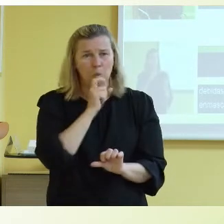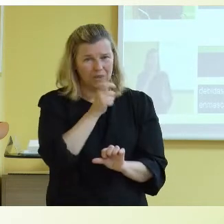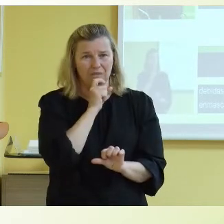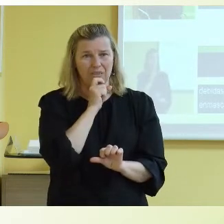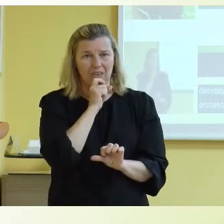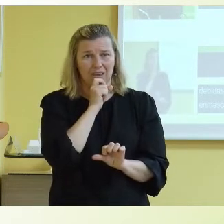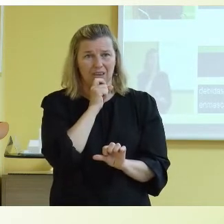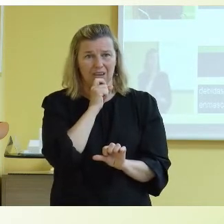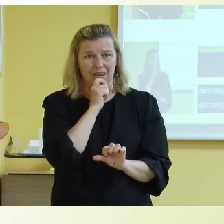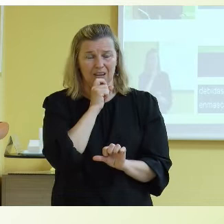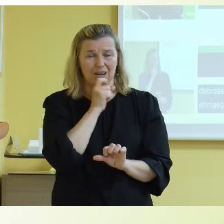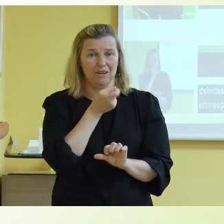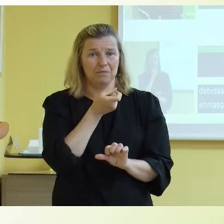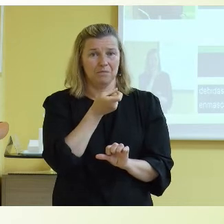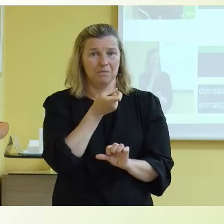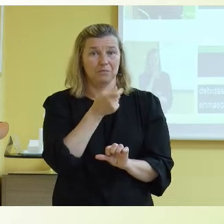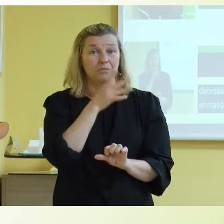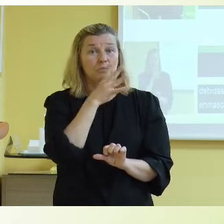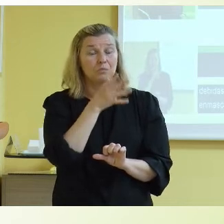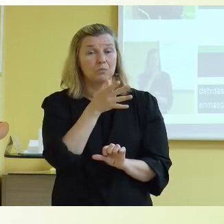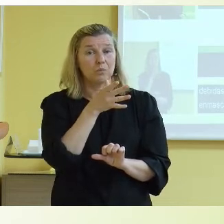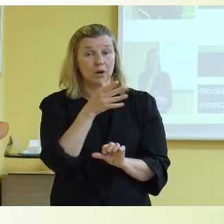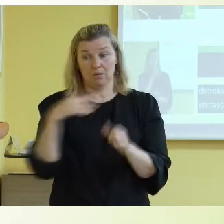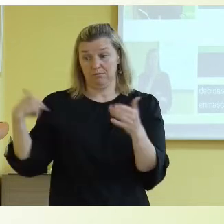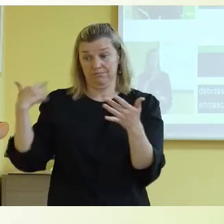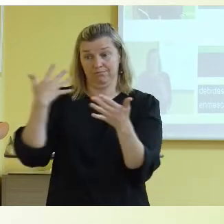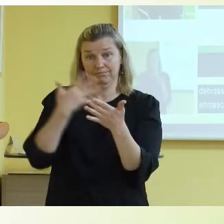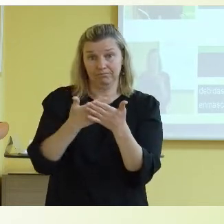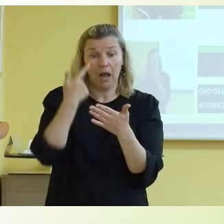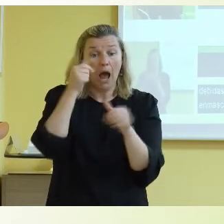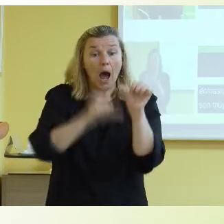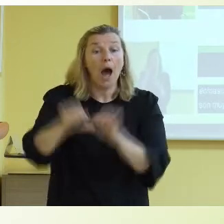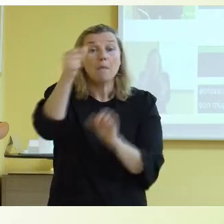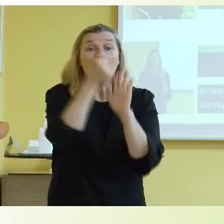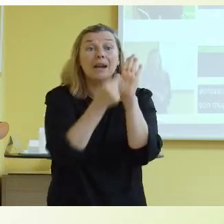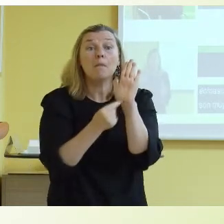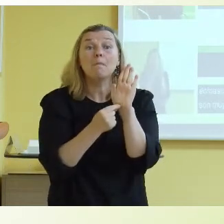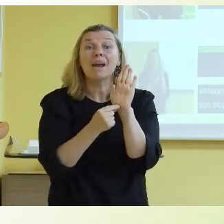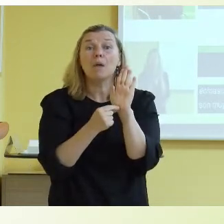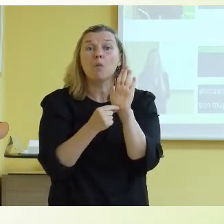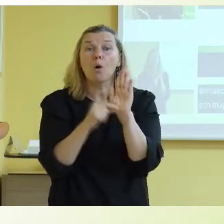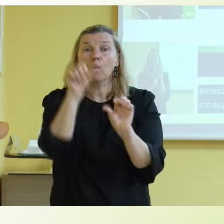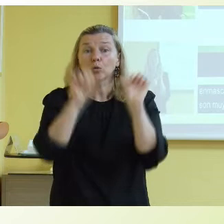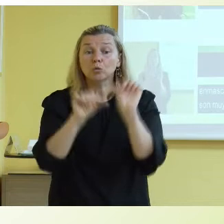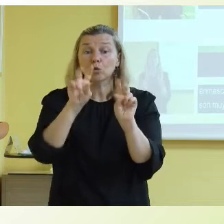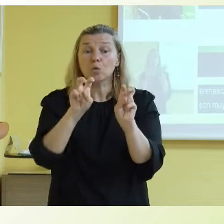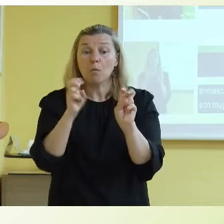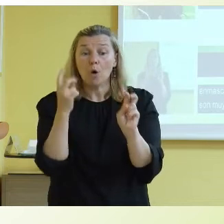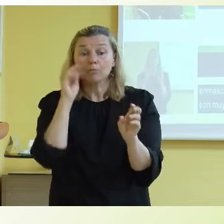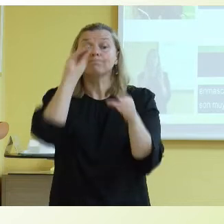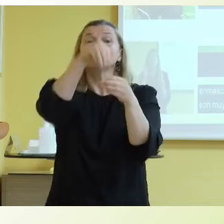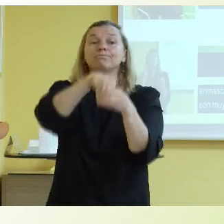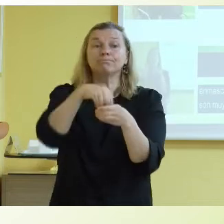profesional que está encargada de hacer este tema, porque hasta ahora, y esperemos que los nuevos baremos estas cosas las recojan de manera más